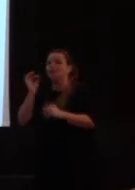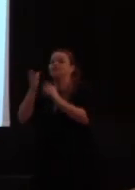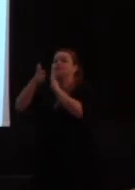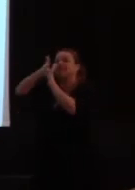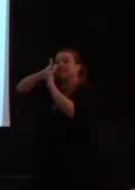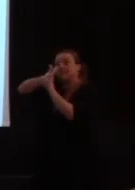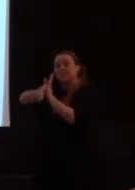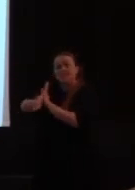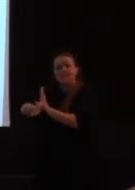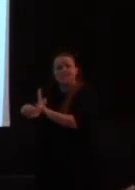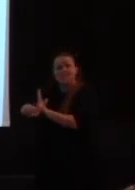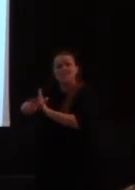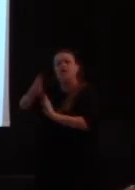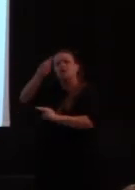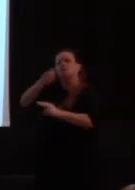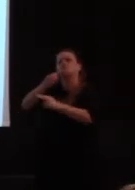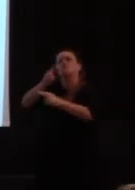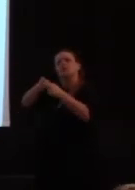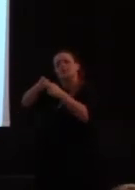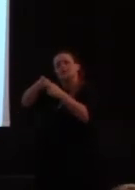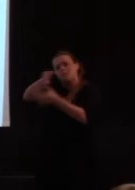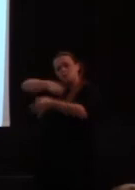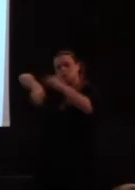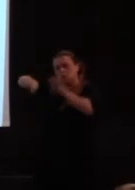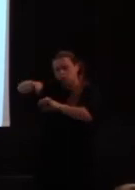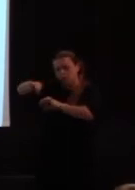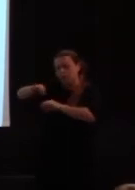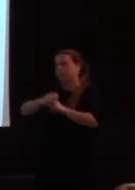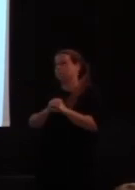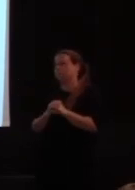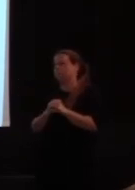de sustantivo de transcripción sustituido.